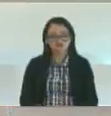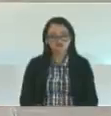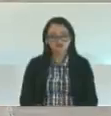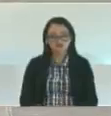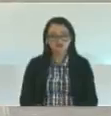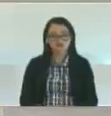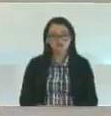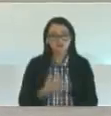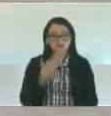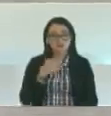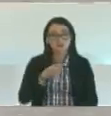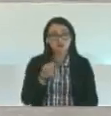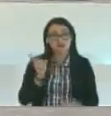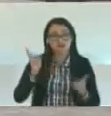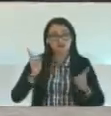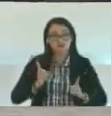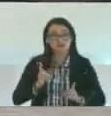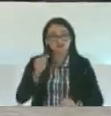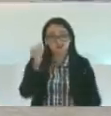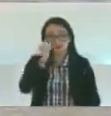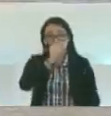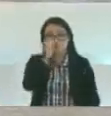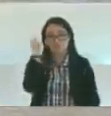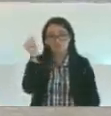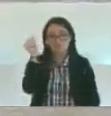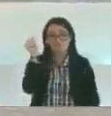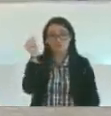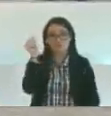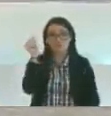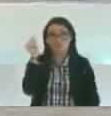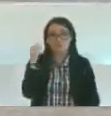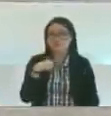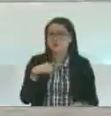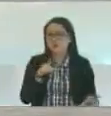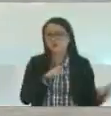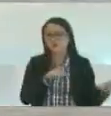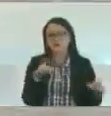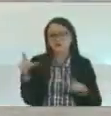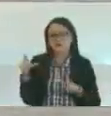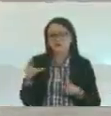Si ustedes lo deciden el domingo, yo estoy listo.